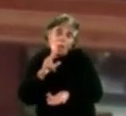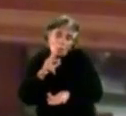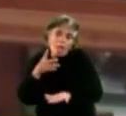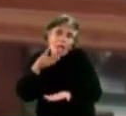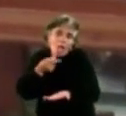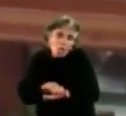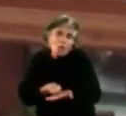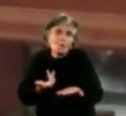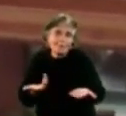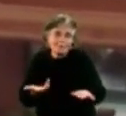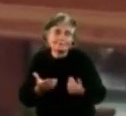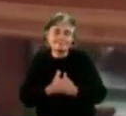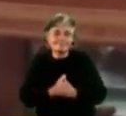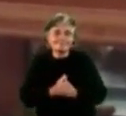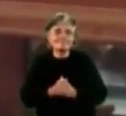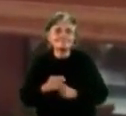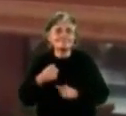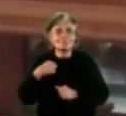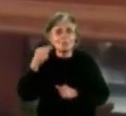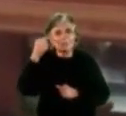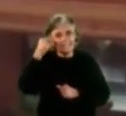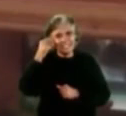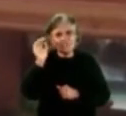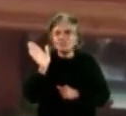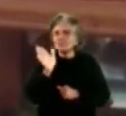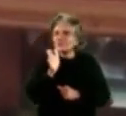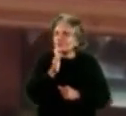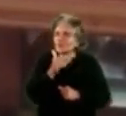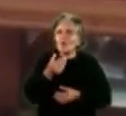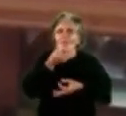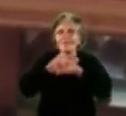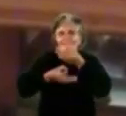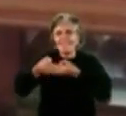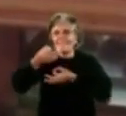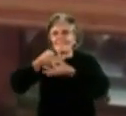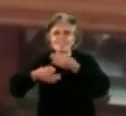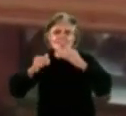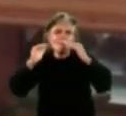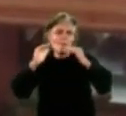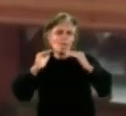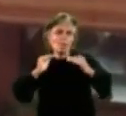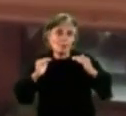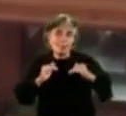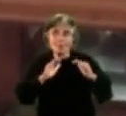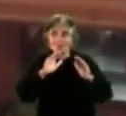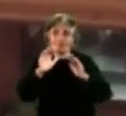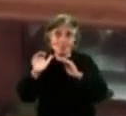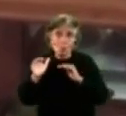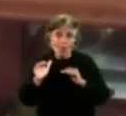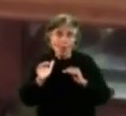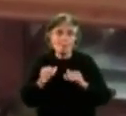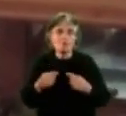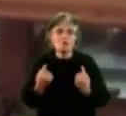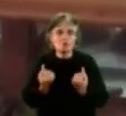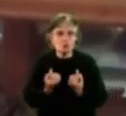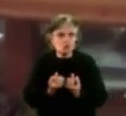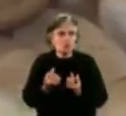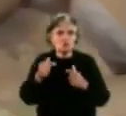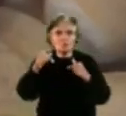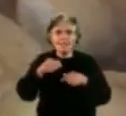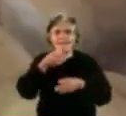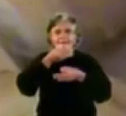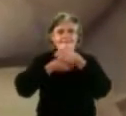que en general ha bajado todo, en todos los rubros, pero nosotros hemos tenido muchas ventas muy